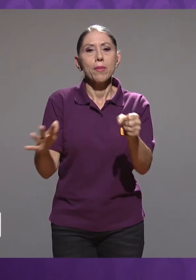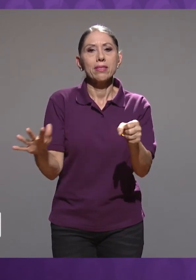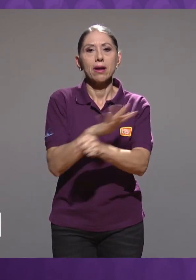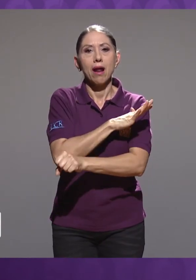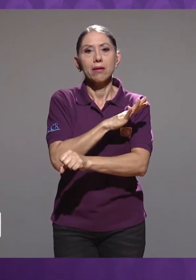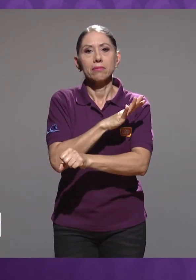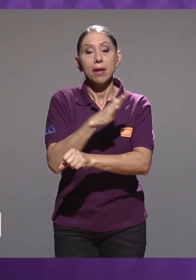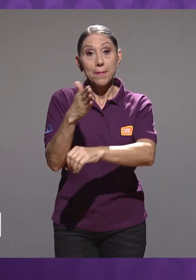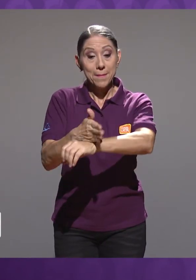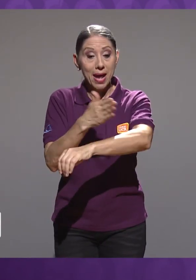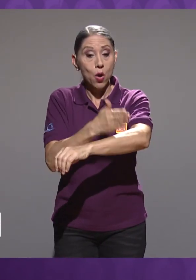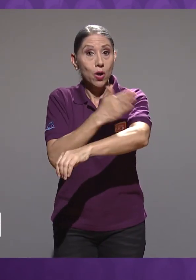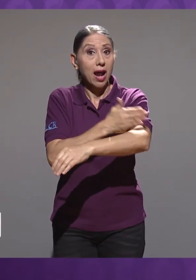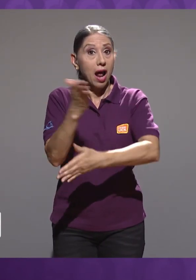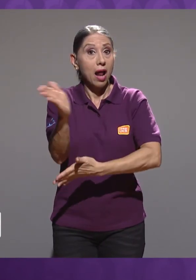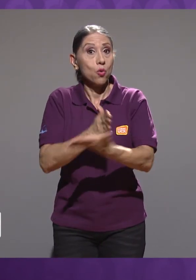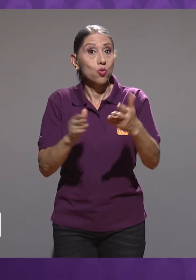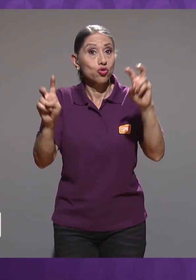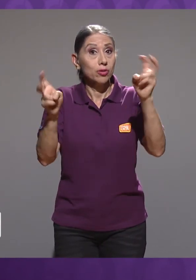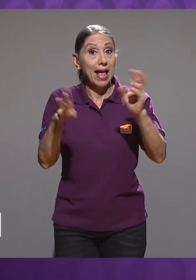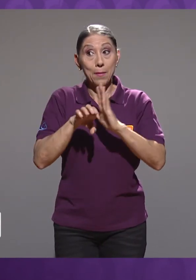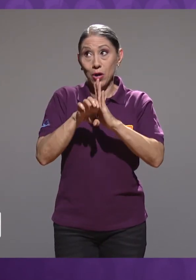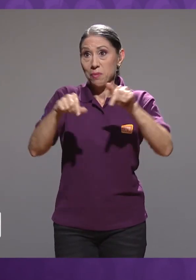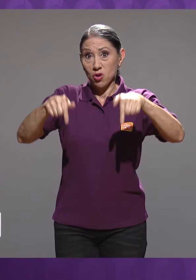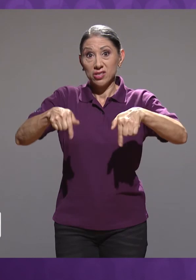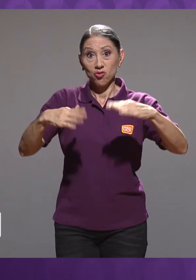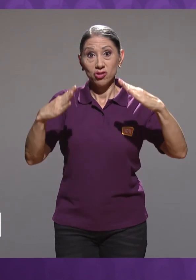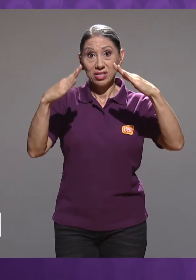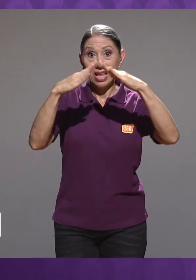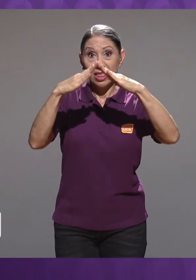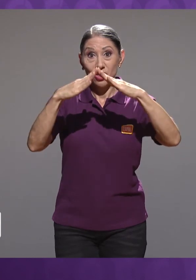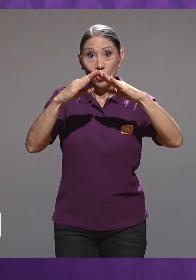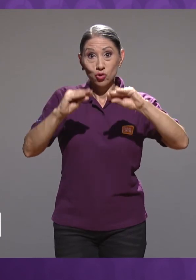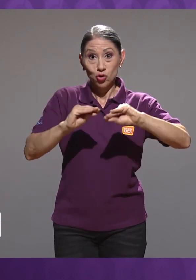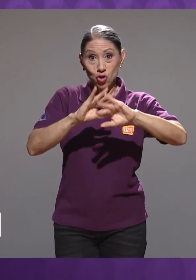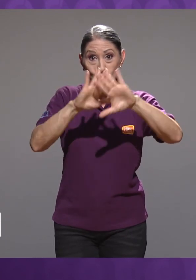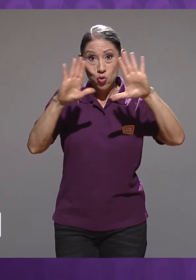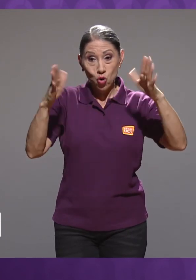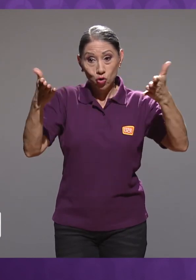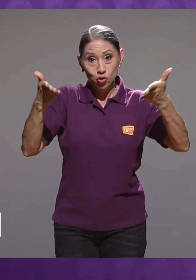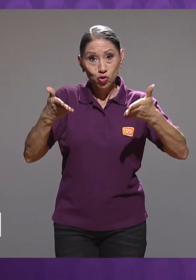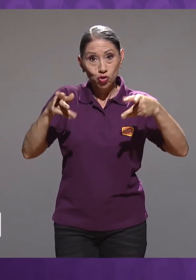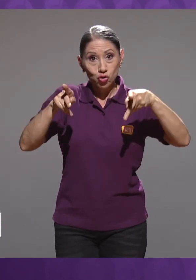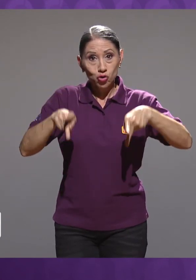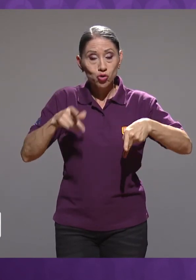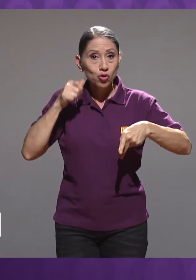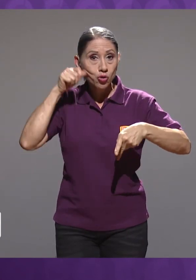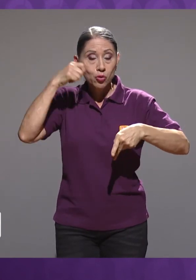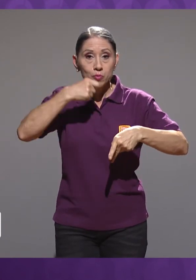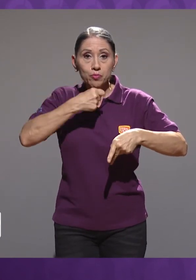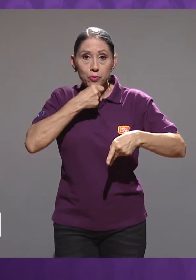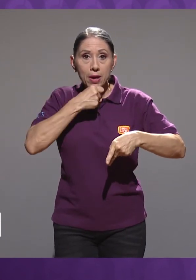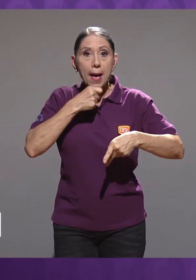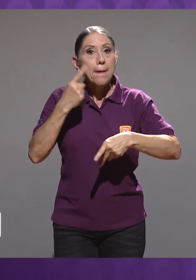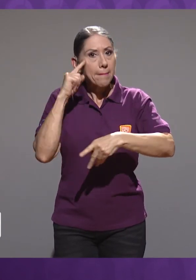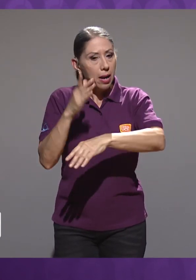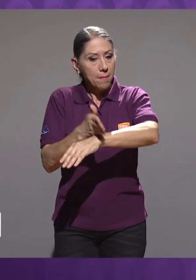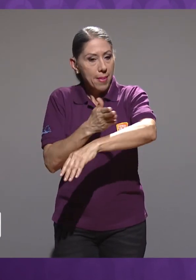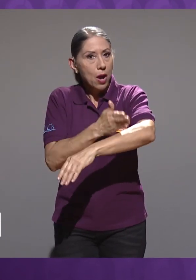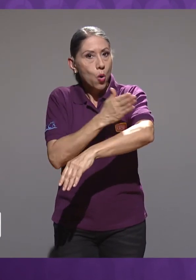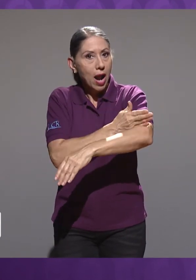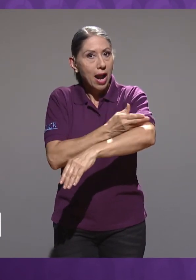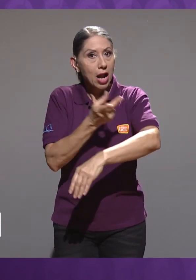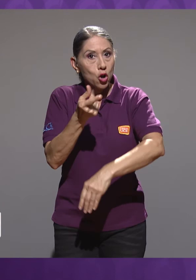justamente para mejorar en algunos puntos, por ejemplo, en centros diurnos, para mejorar, digamos, los